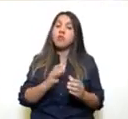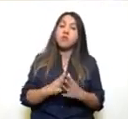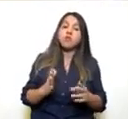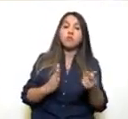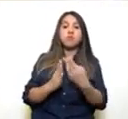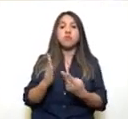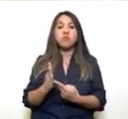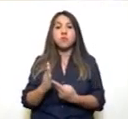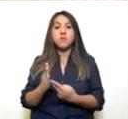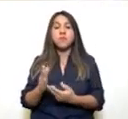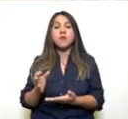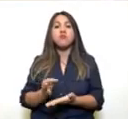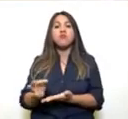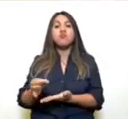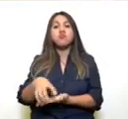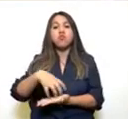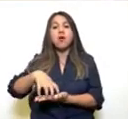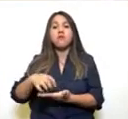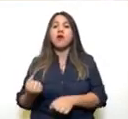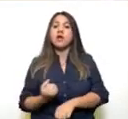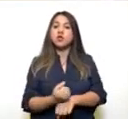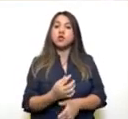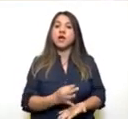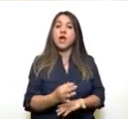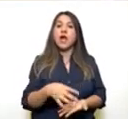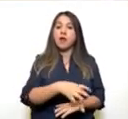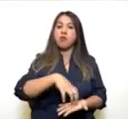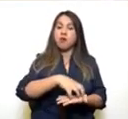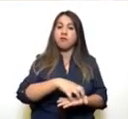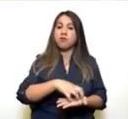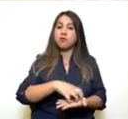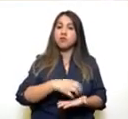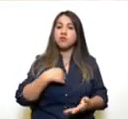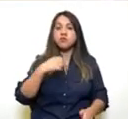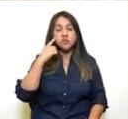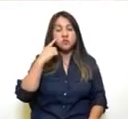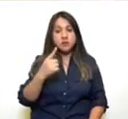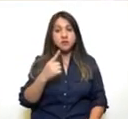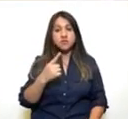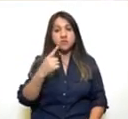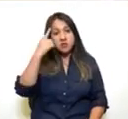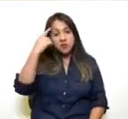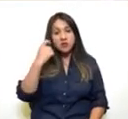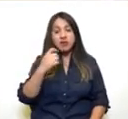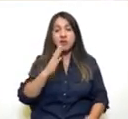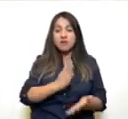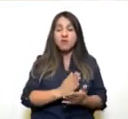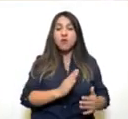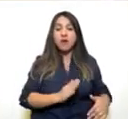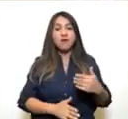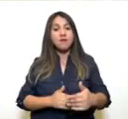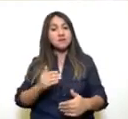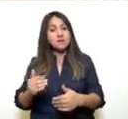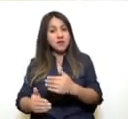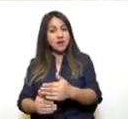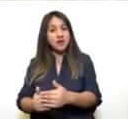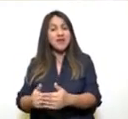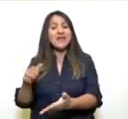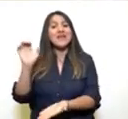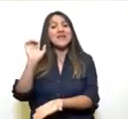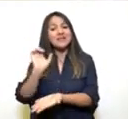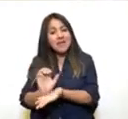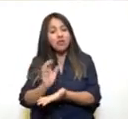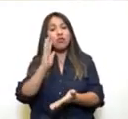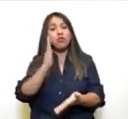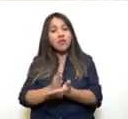pueblo ayuda al pueblo creo que vamos a estar tranquilos cuando avancemos a que el estado